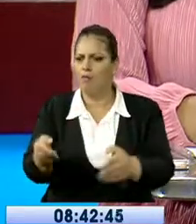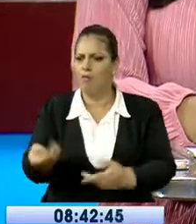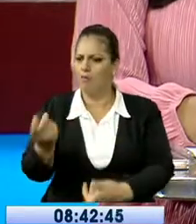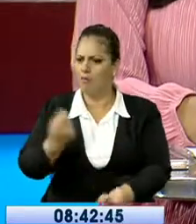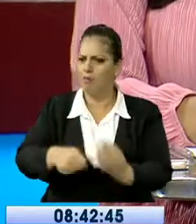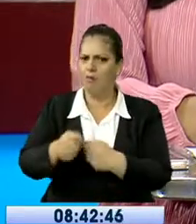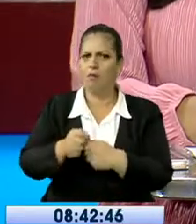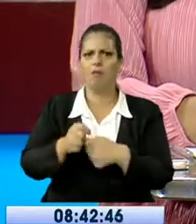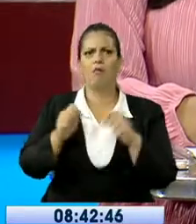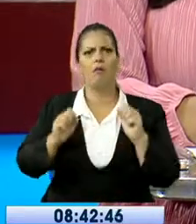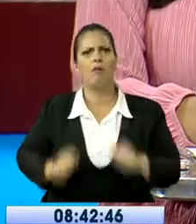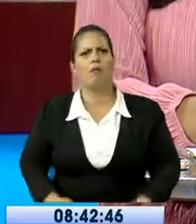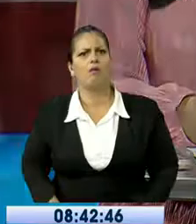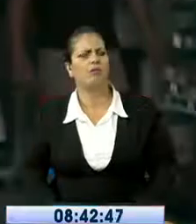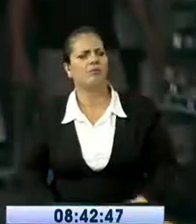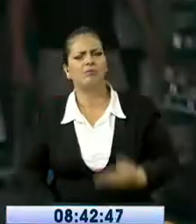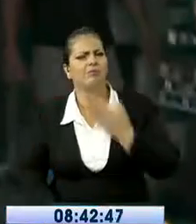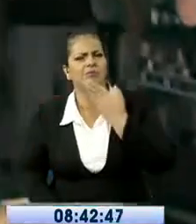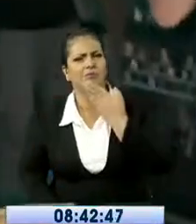robados.